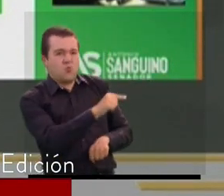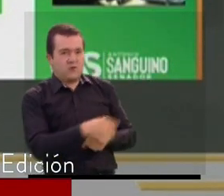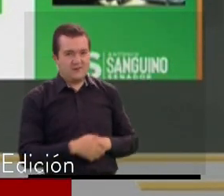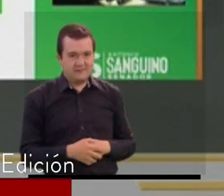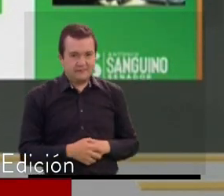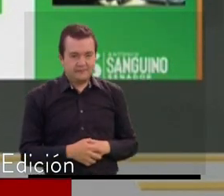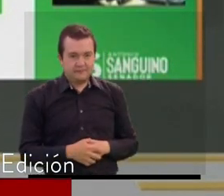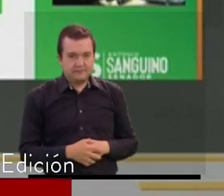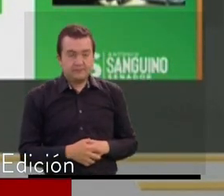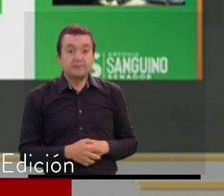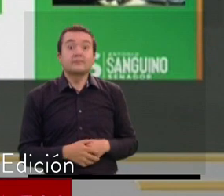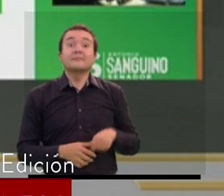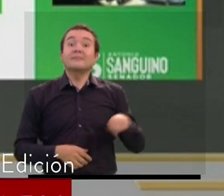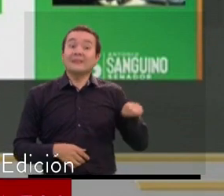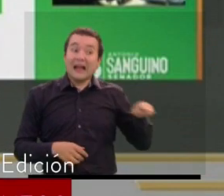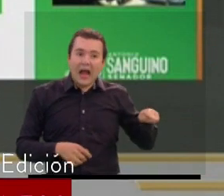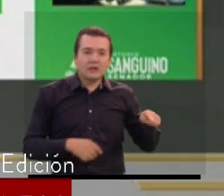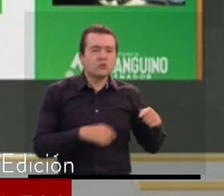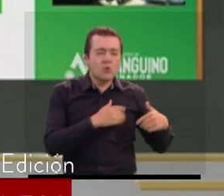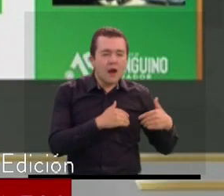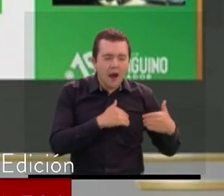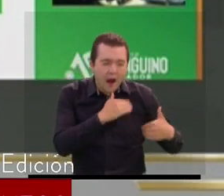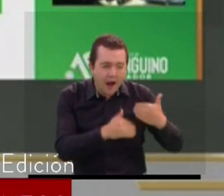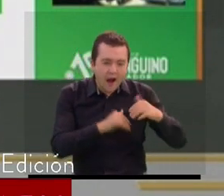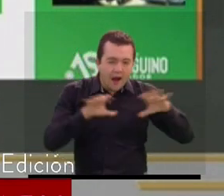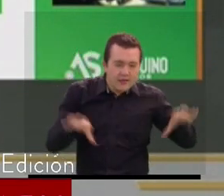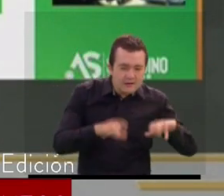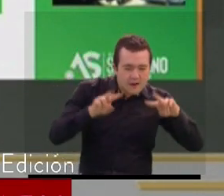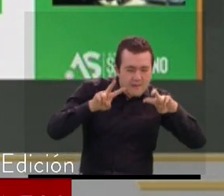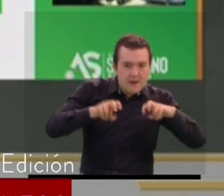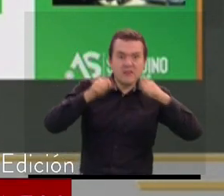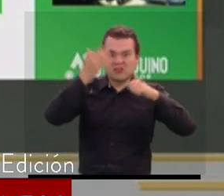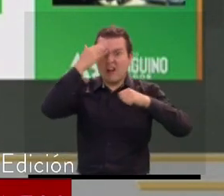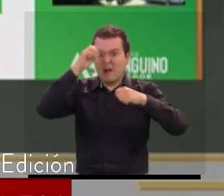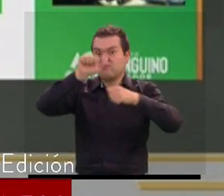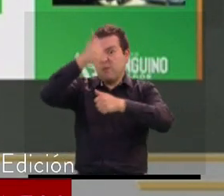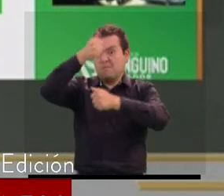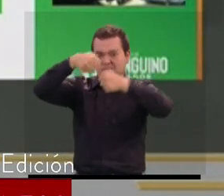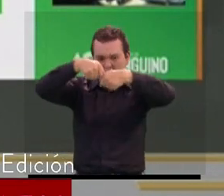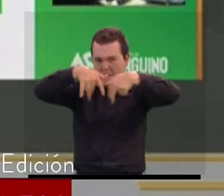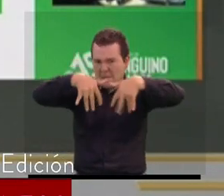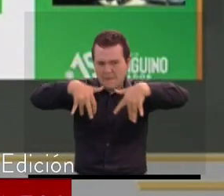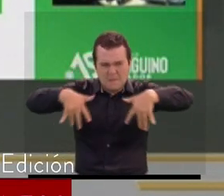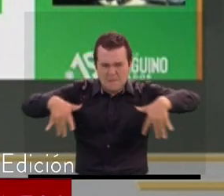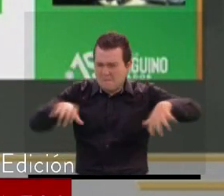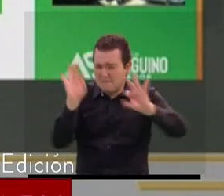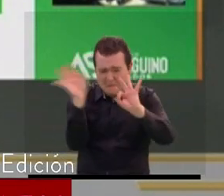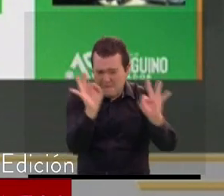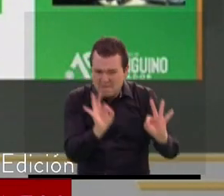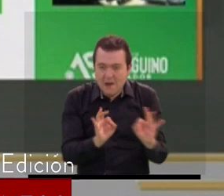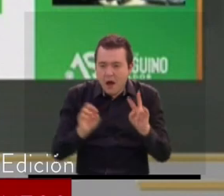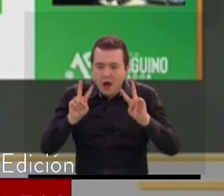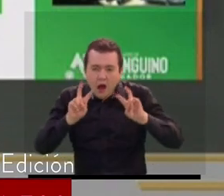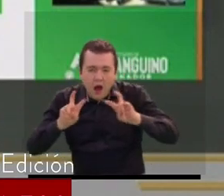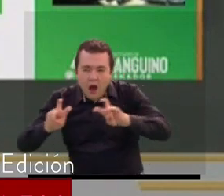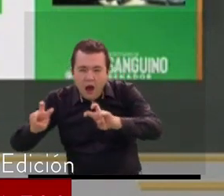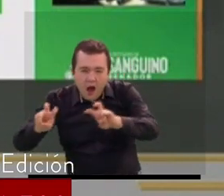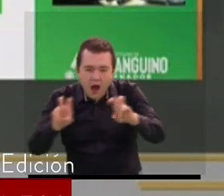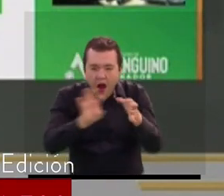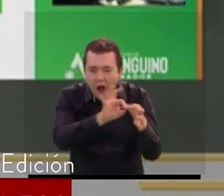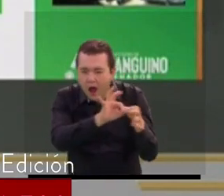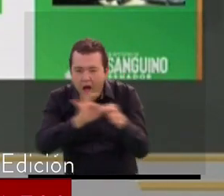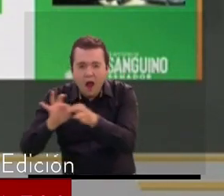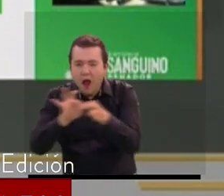A un entramado de actividades y de estructuras criminales que están combinadas con una